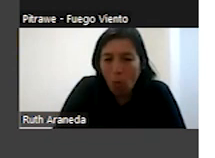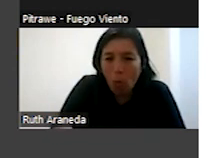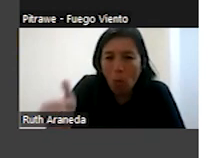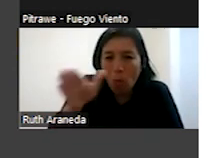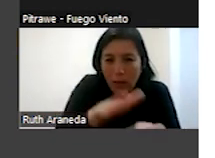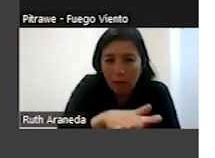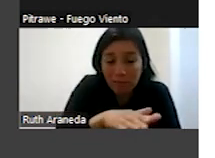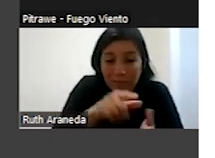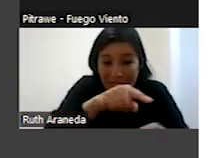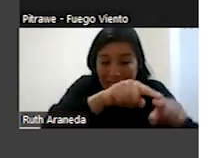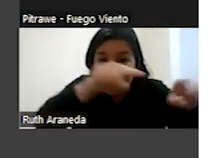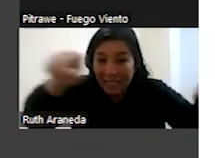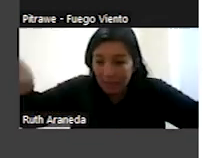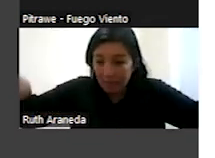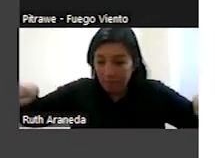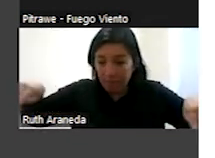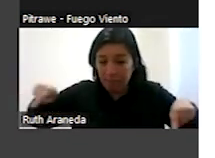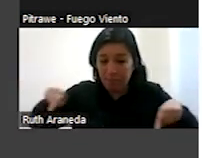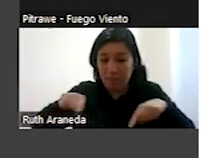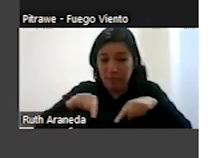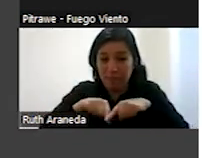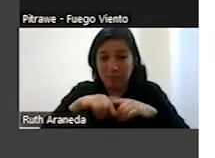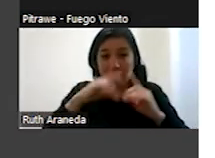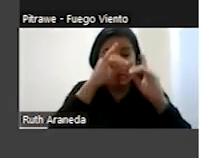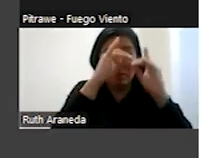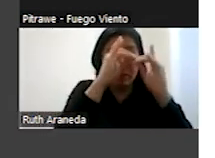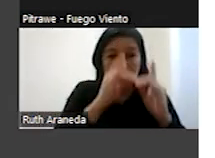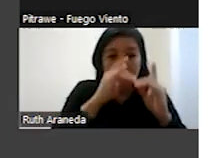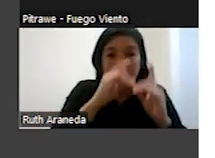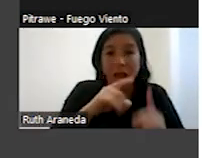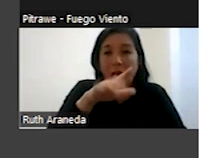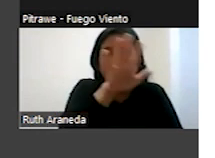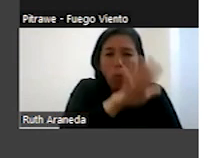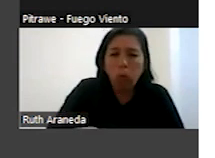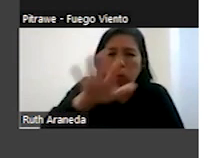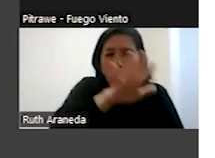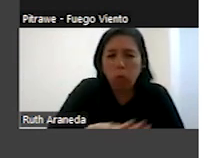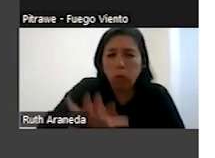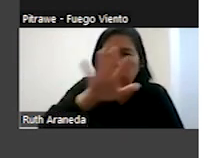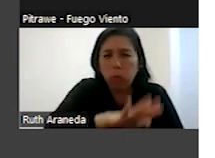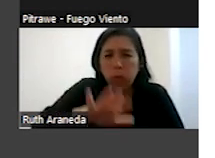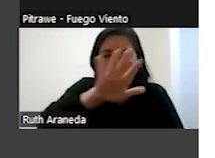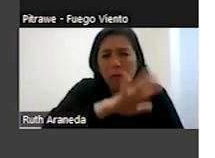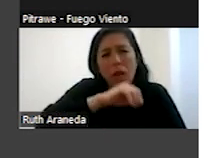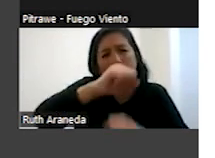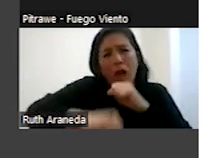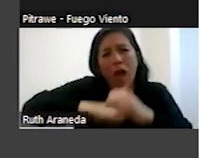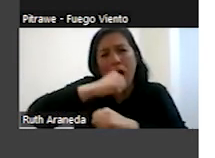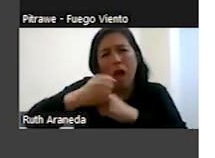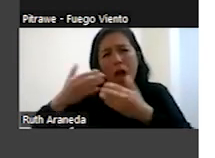área mortuoria se mantuvo a través del tiempo, desde el PAC y probablemente hasta tiempos